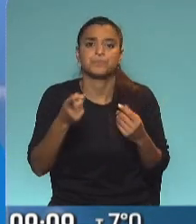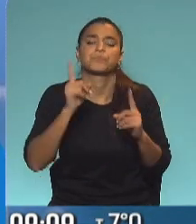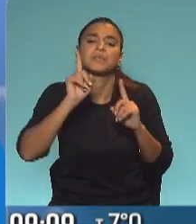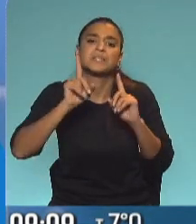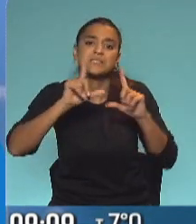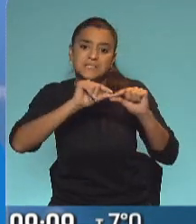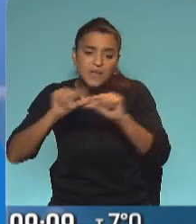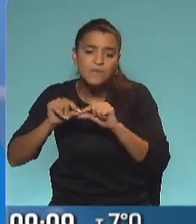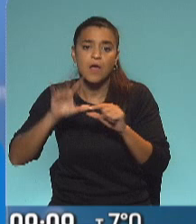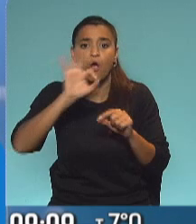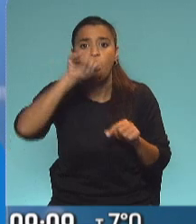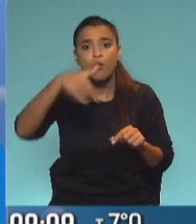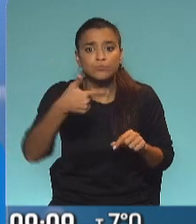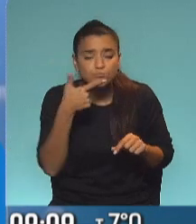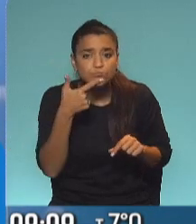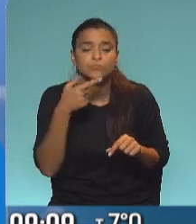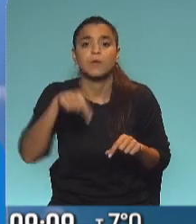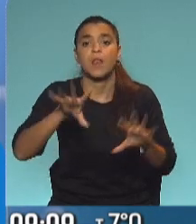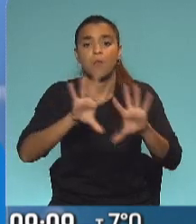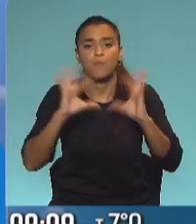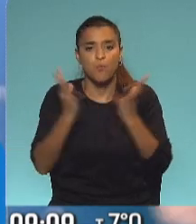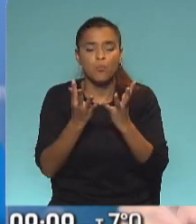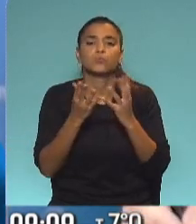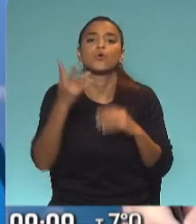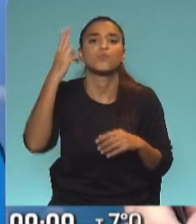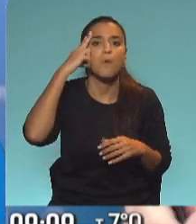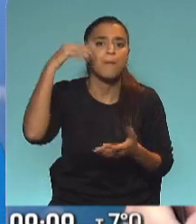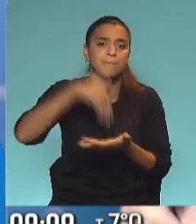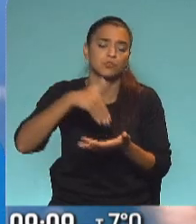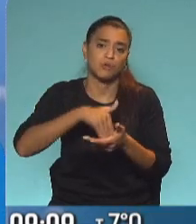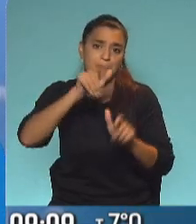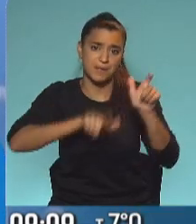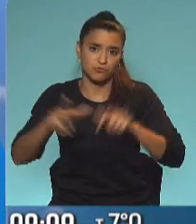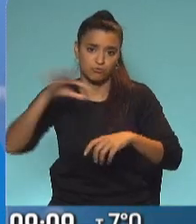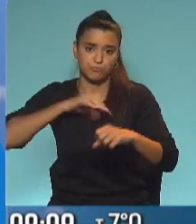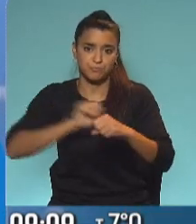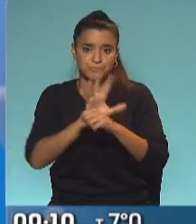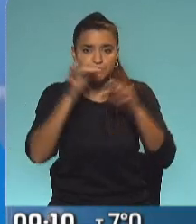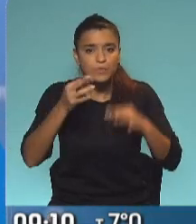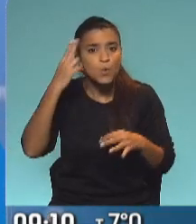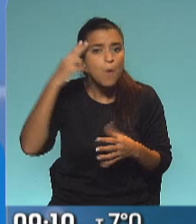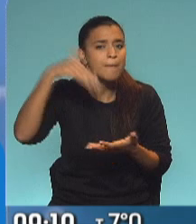de la Organización Mundial de la Salud, en el mundo se han superado los 9 millones de casos. Específicamente son